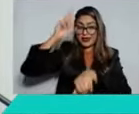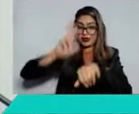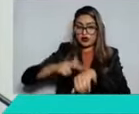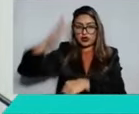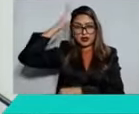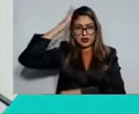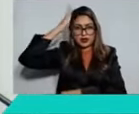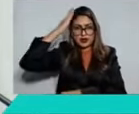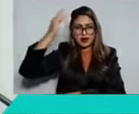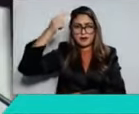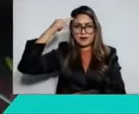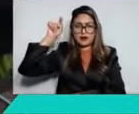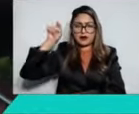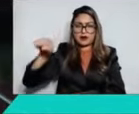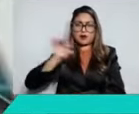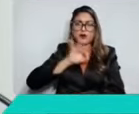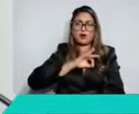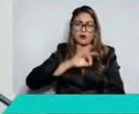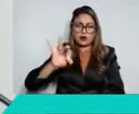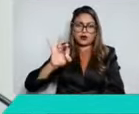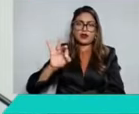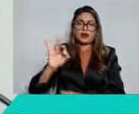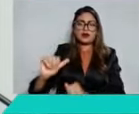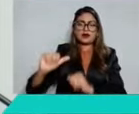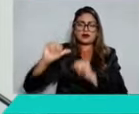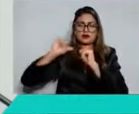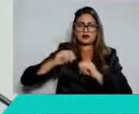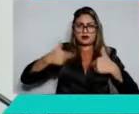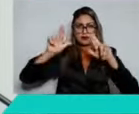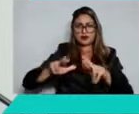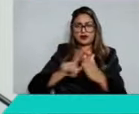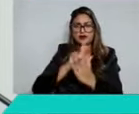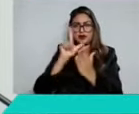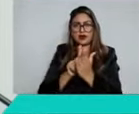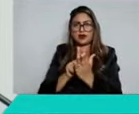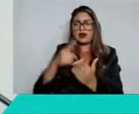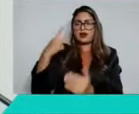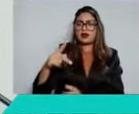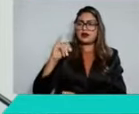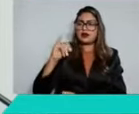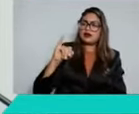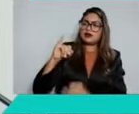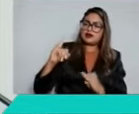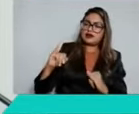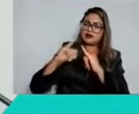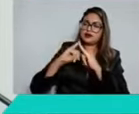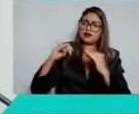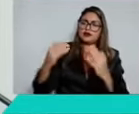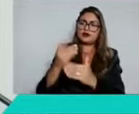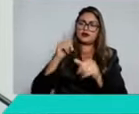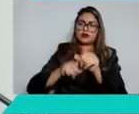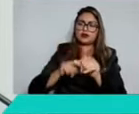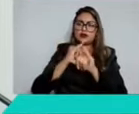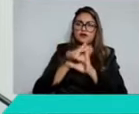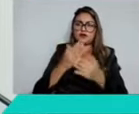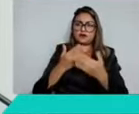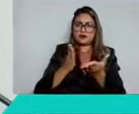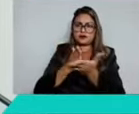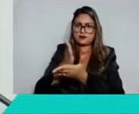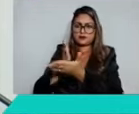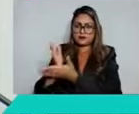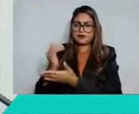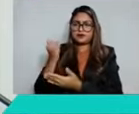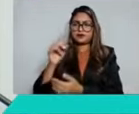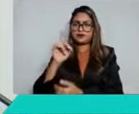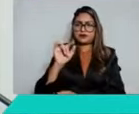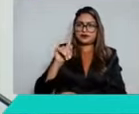del Instituto Nacional de Transparencia, Acceso a la Información y Protección de Datos Personales para que interponga controversia